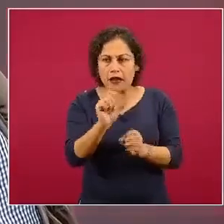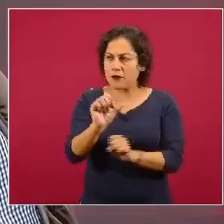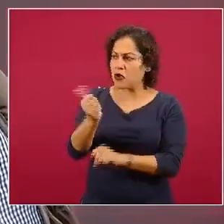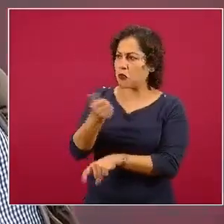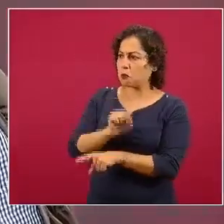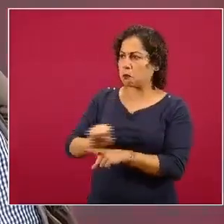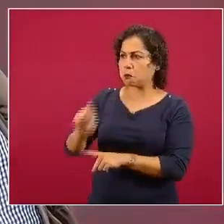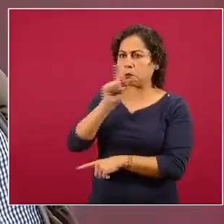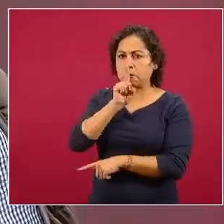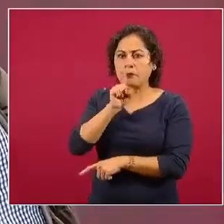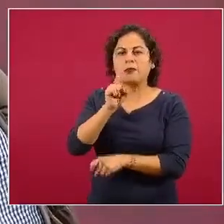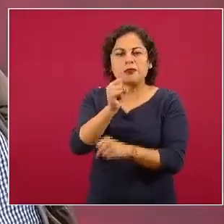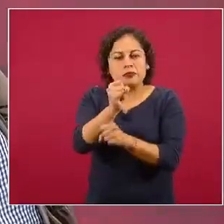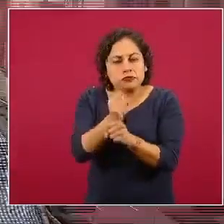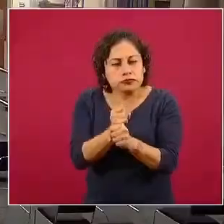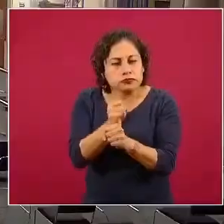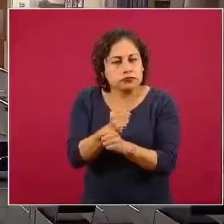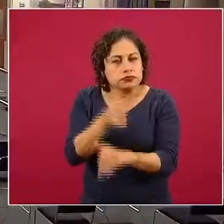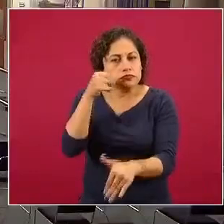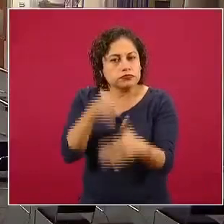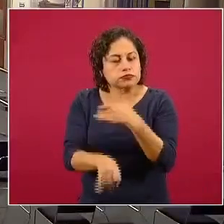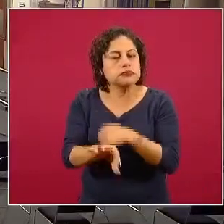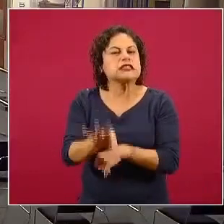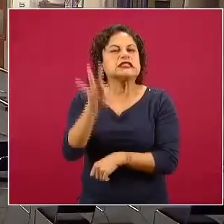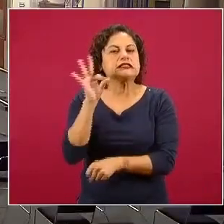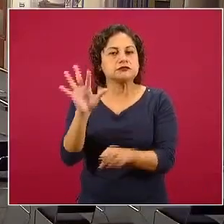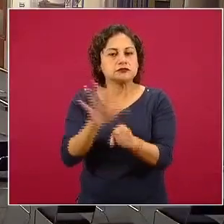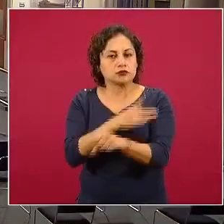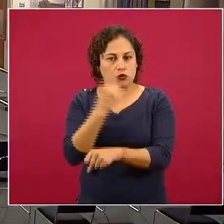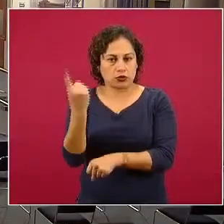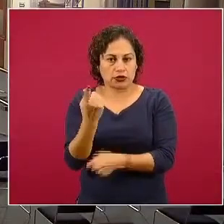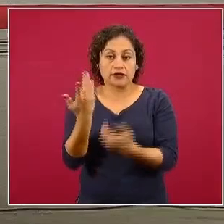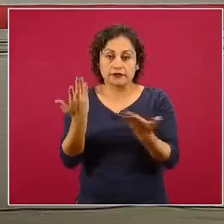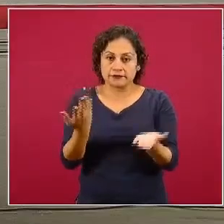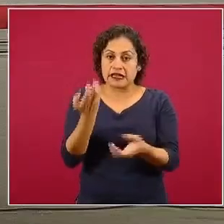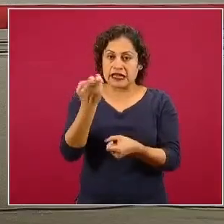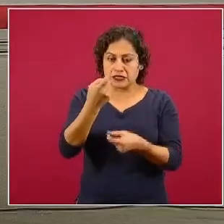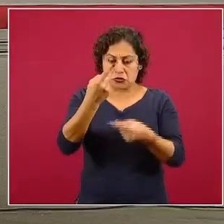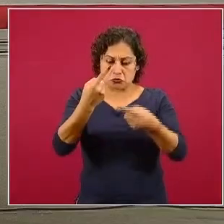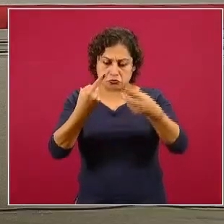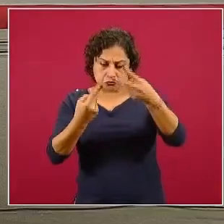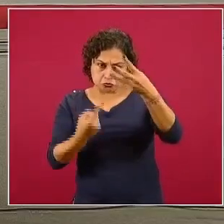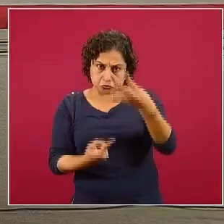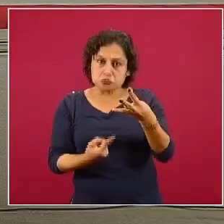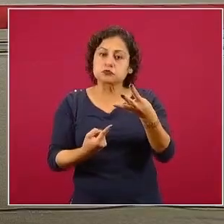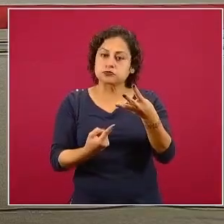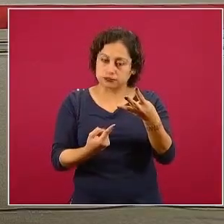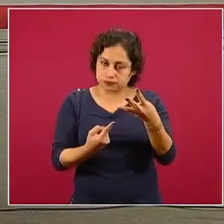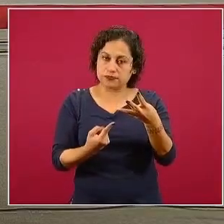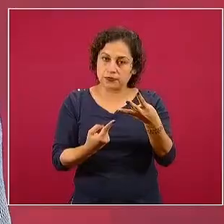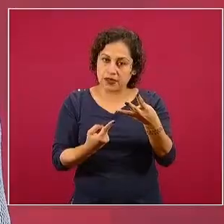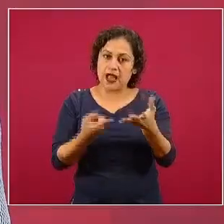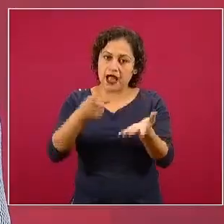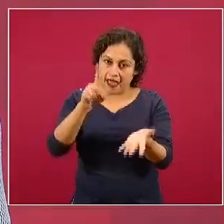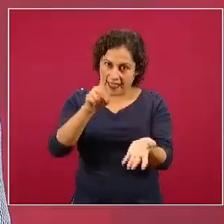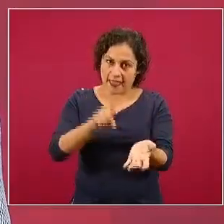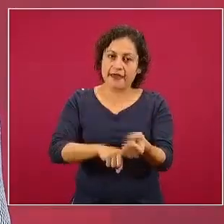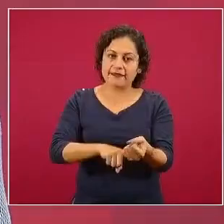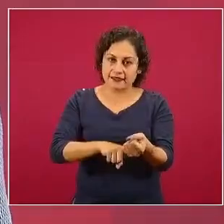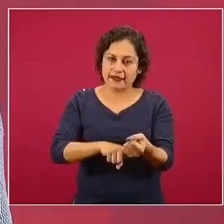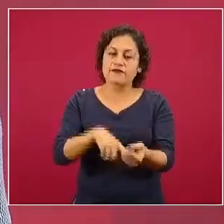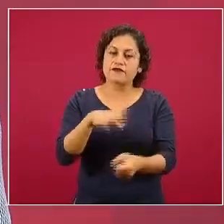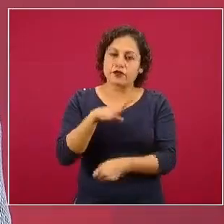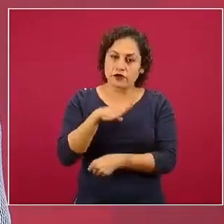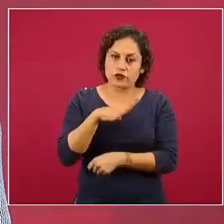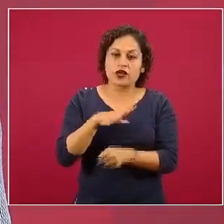complicaciones importantes y que, como hemos visto, puede llevar a la muerte. Entonces, todo esto se complementa desde el hecho de poder realizar